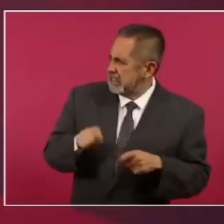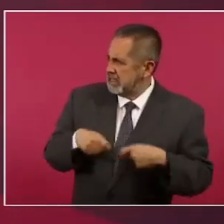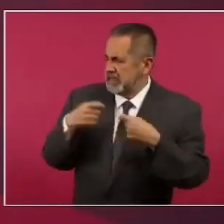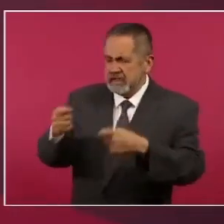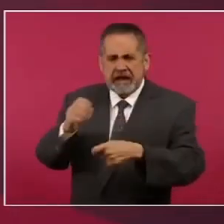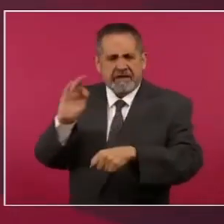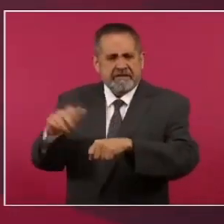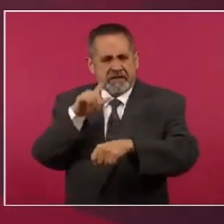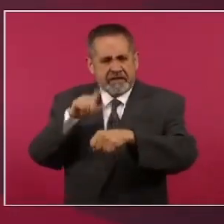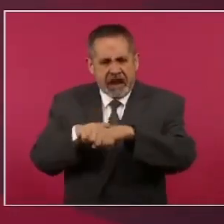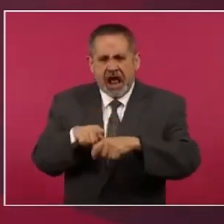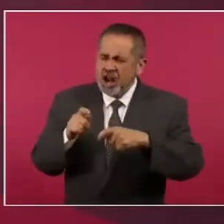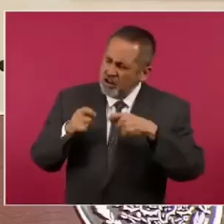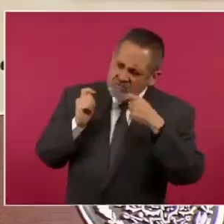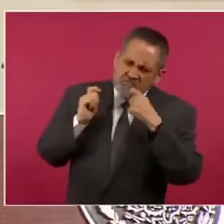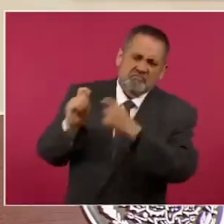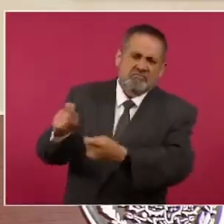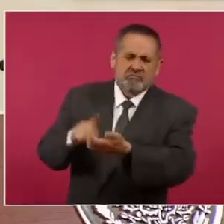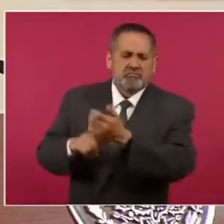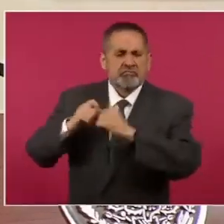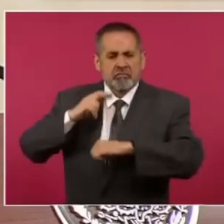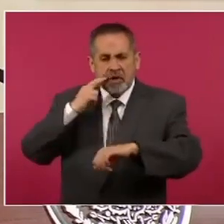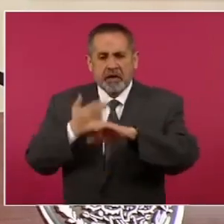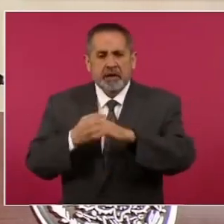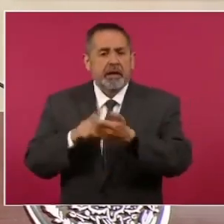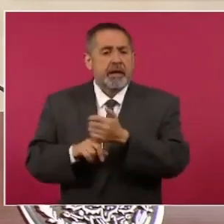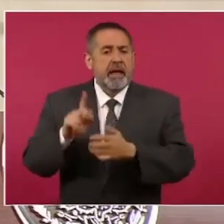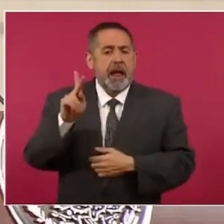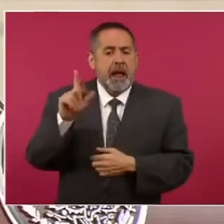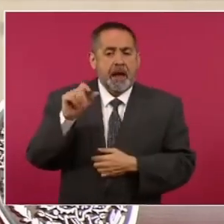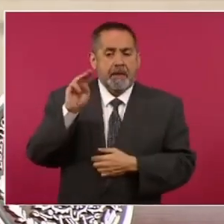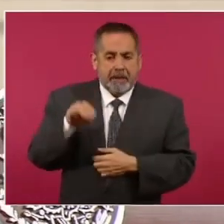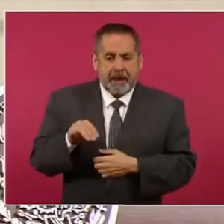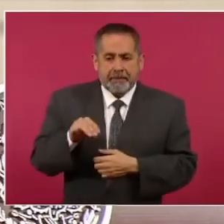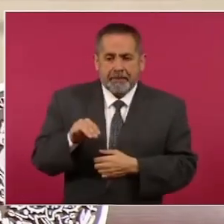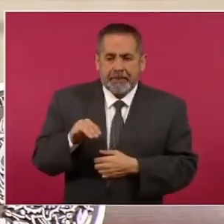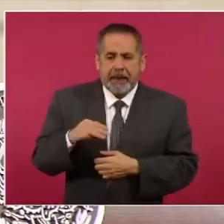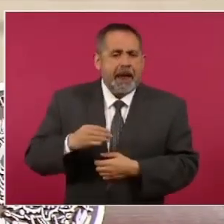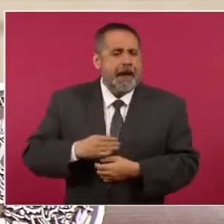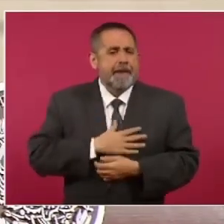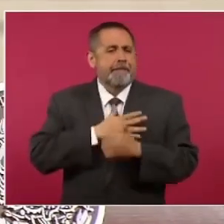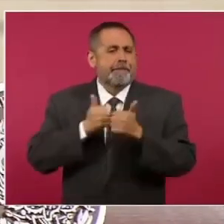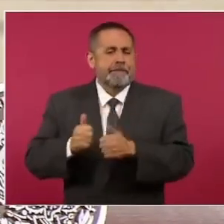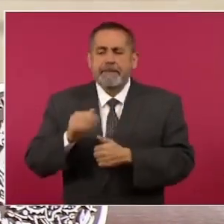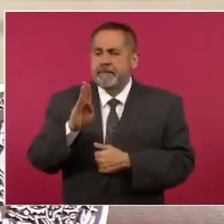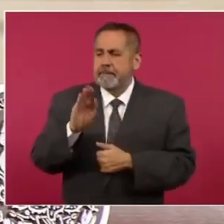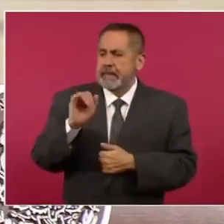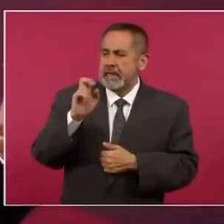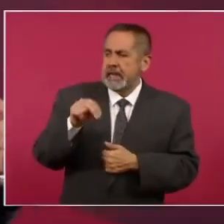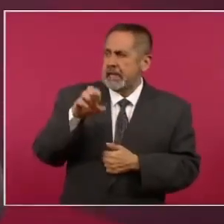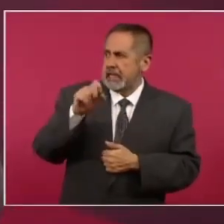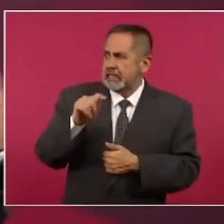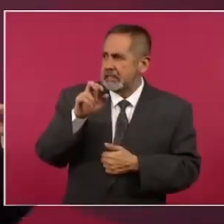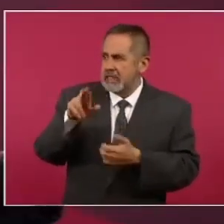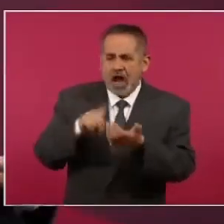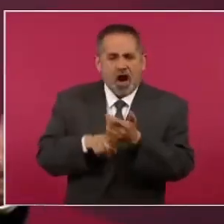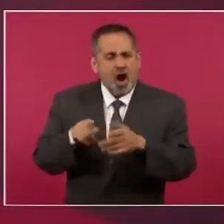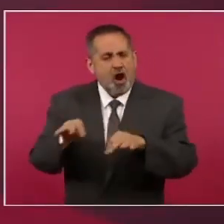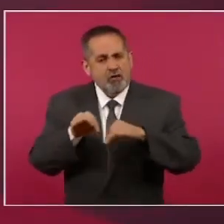con este plan del IMSS Bienestar la que se haga